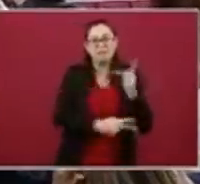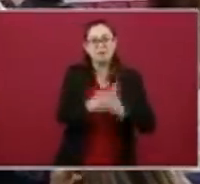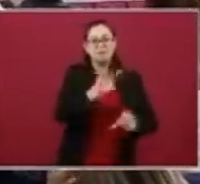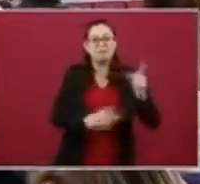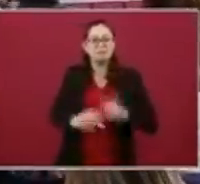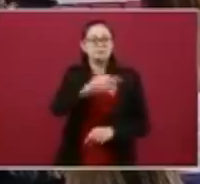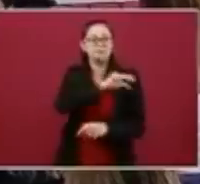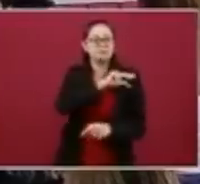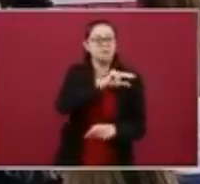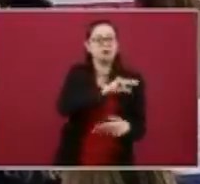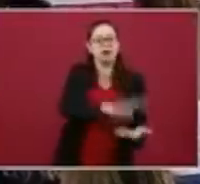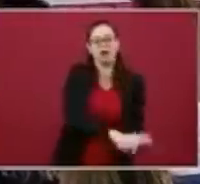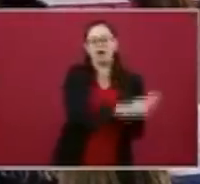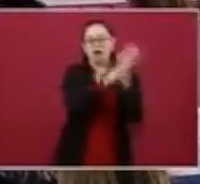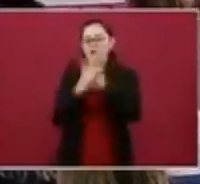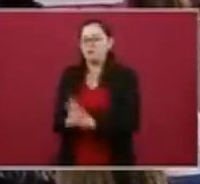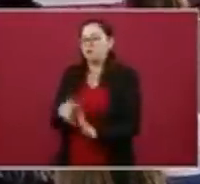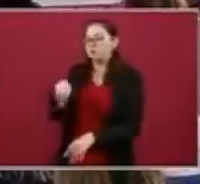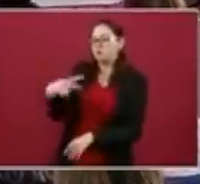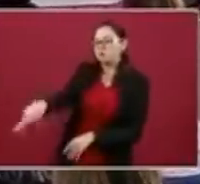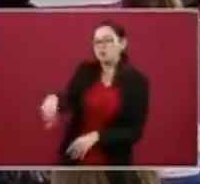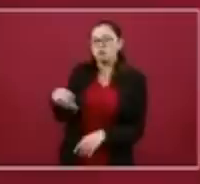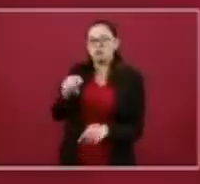en deuda pública.